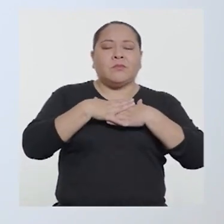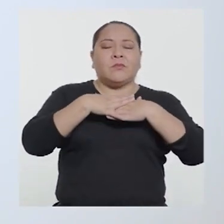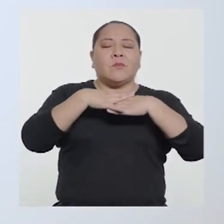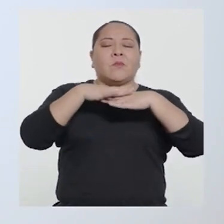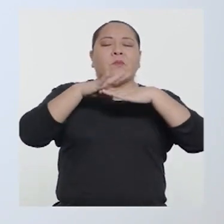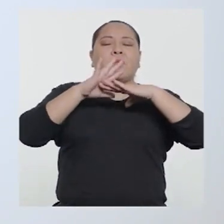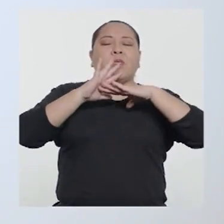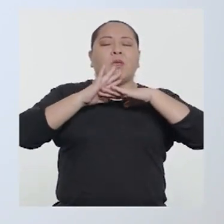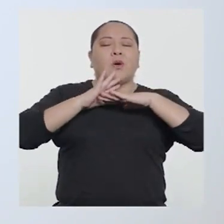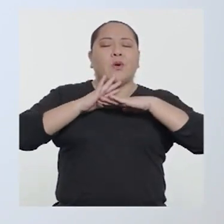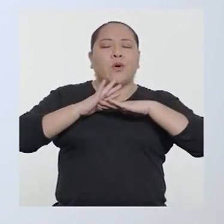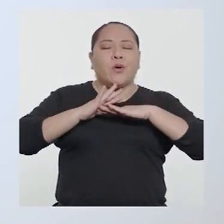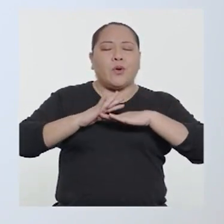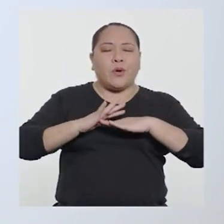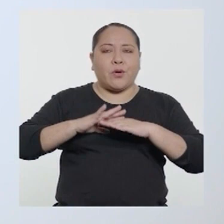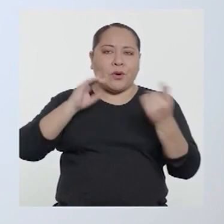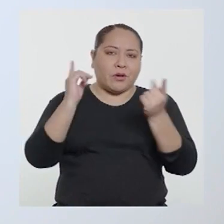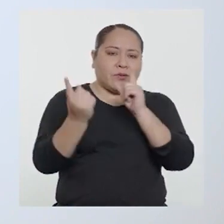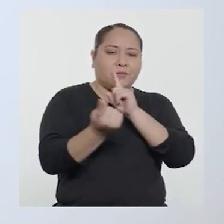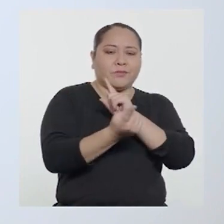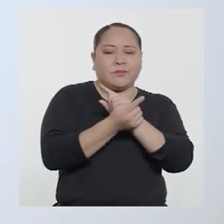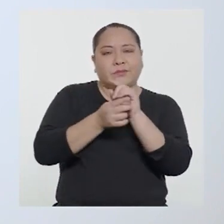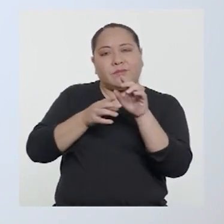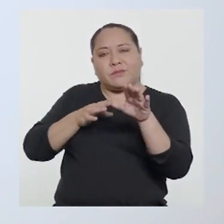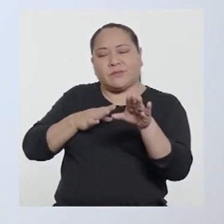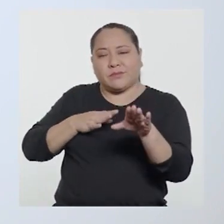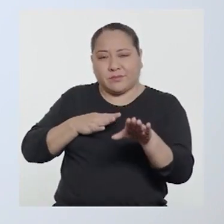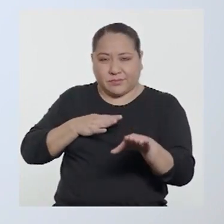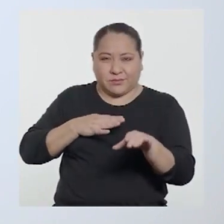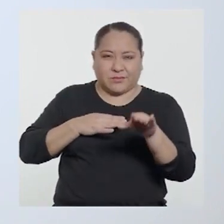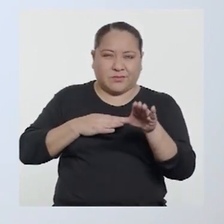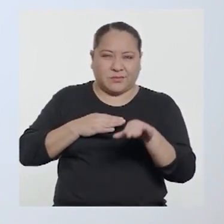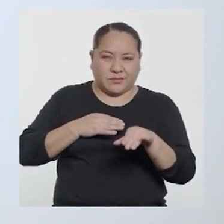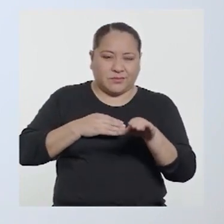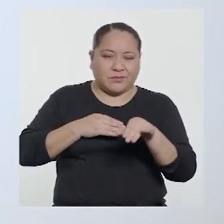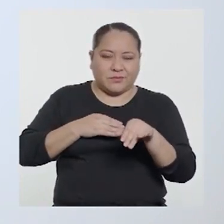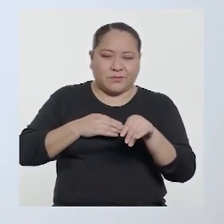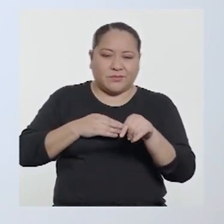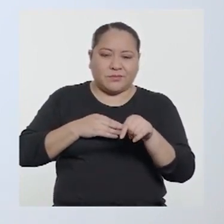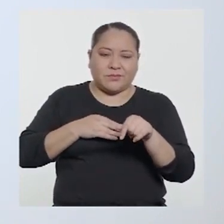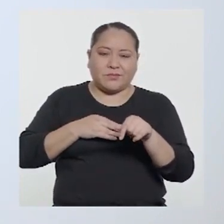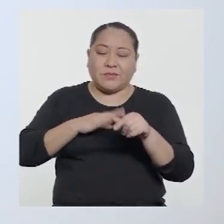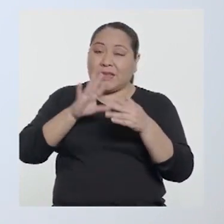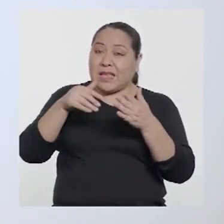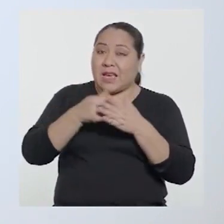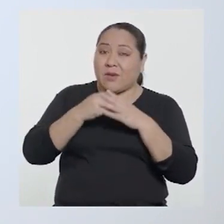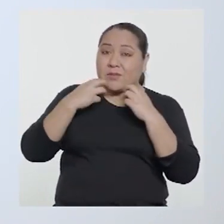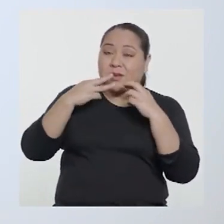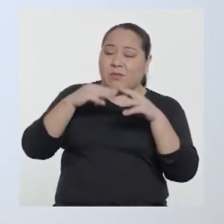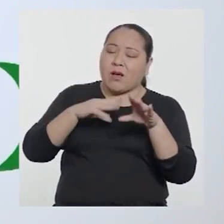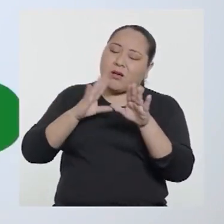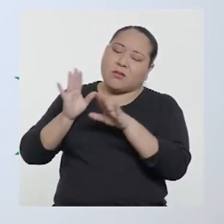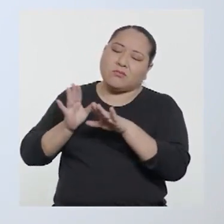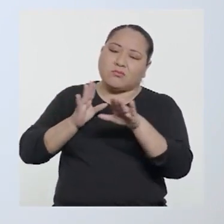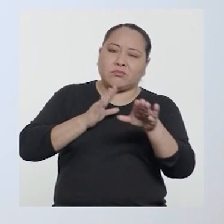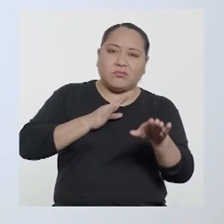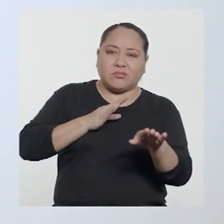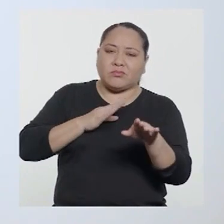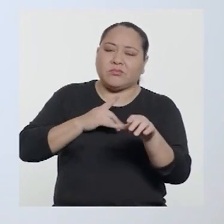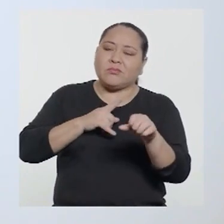Respiro. Y cambiamos de lado, pausado, lento. Eso, llegamos al mar, cambiamos de